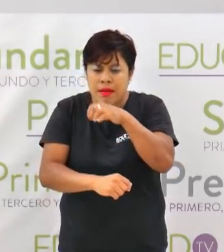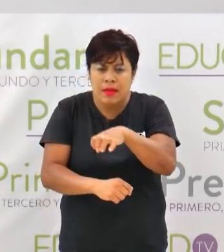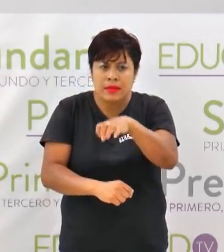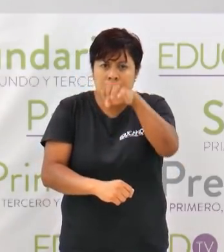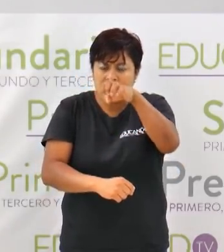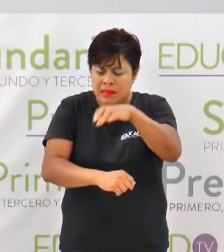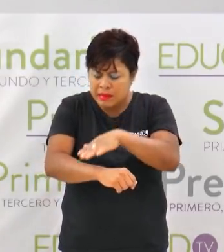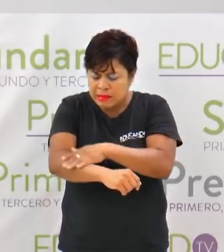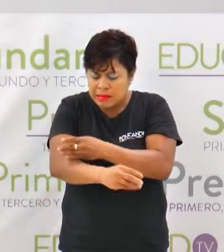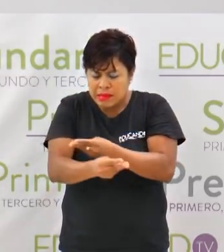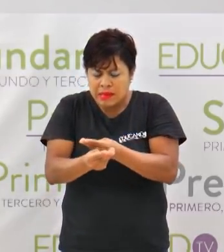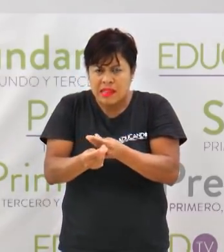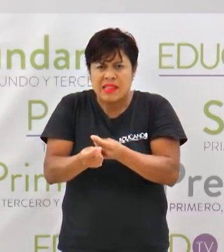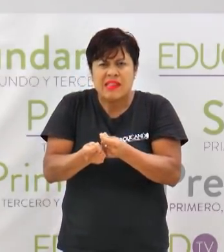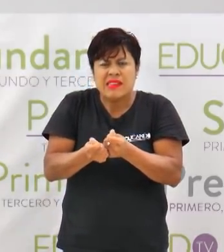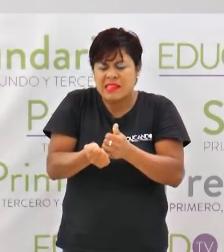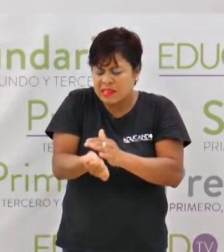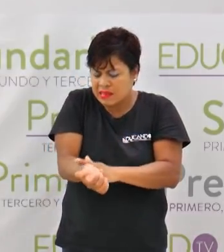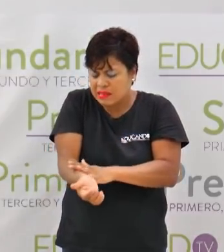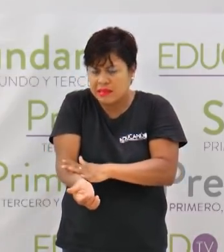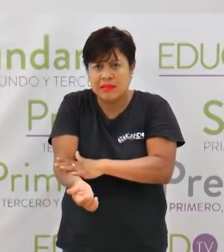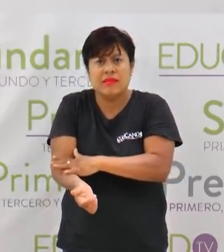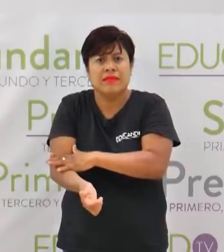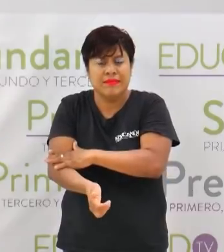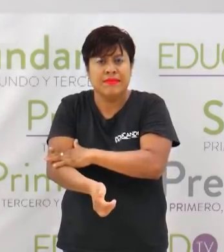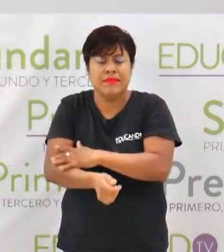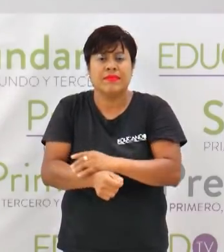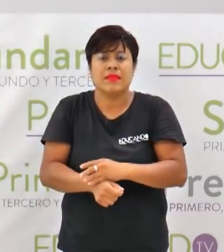de textura irregular,